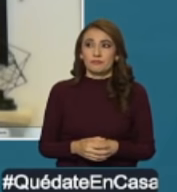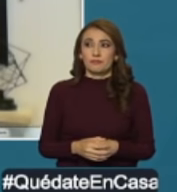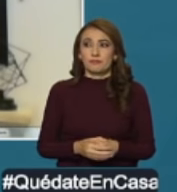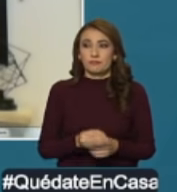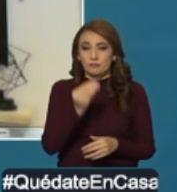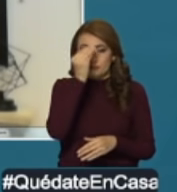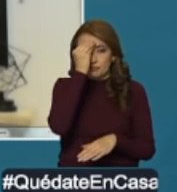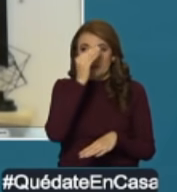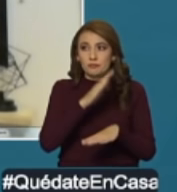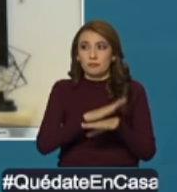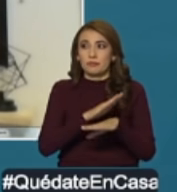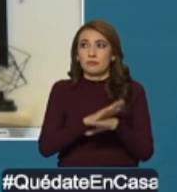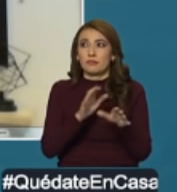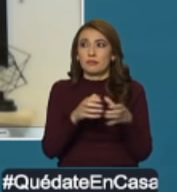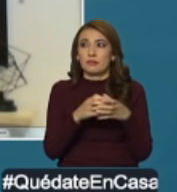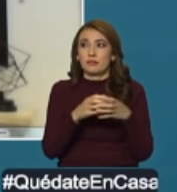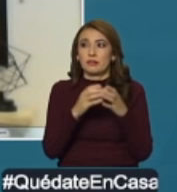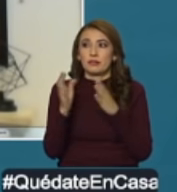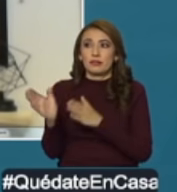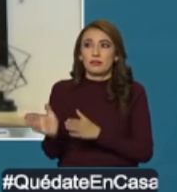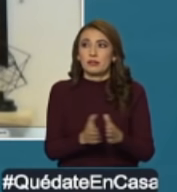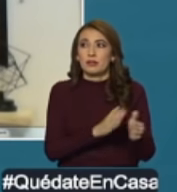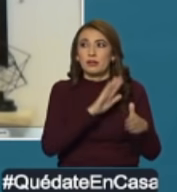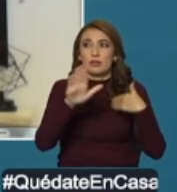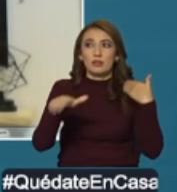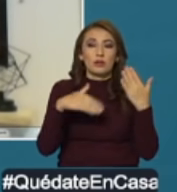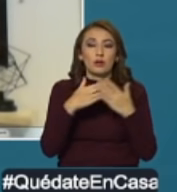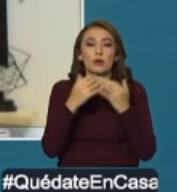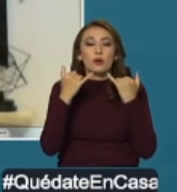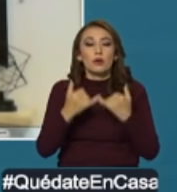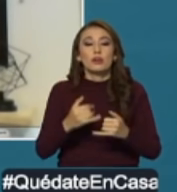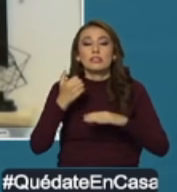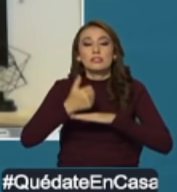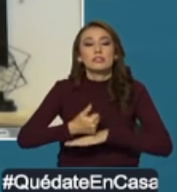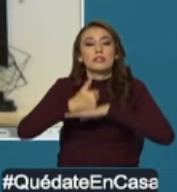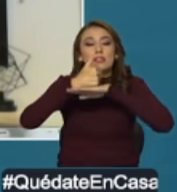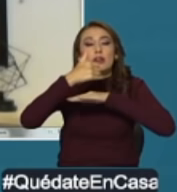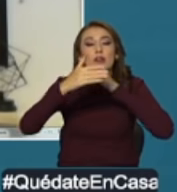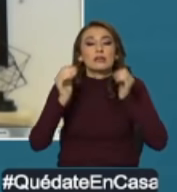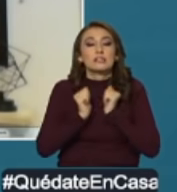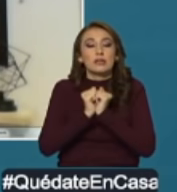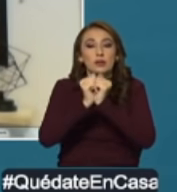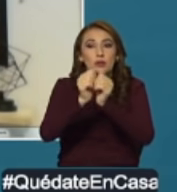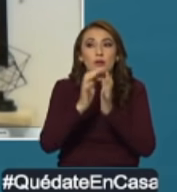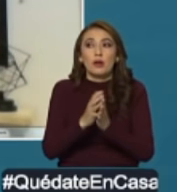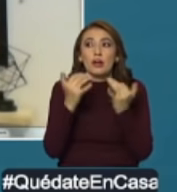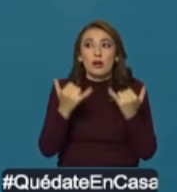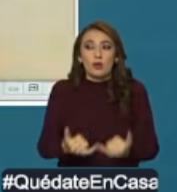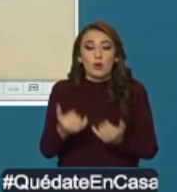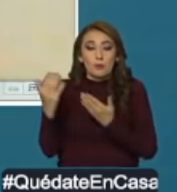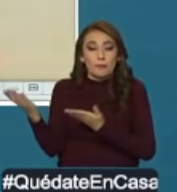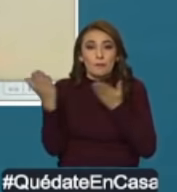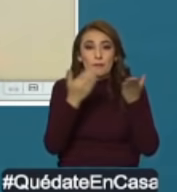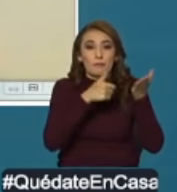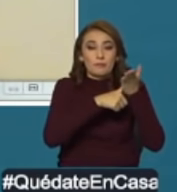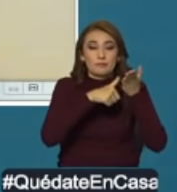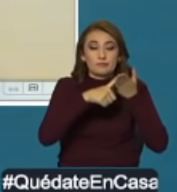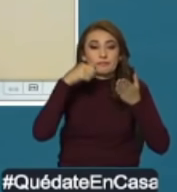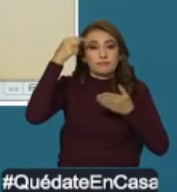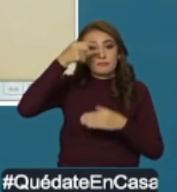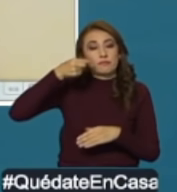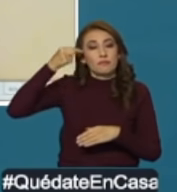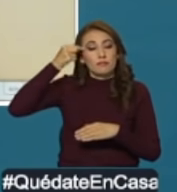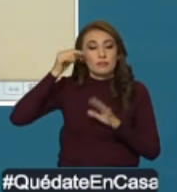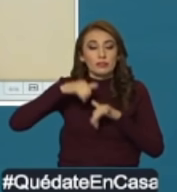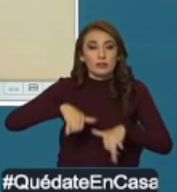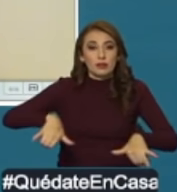Buenas tardes, Vanessa. Buenas tardes a toda la audiencia y a todas las autoridades que nos acompañan. Doy el paso a la ministra de Gobierno, María Paula